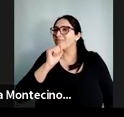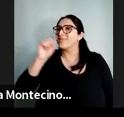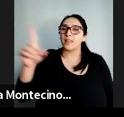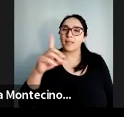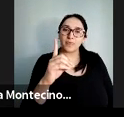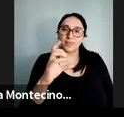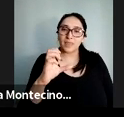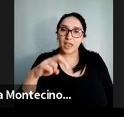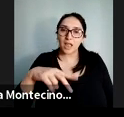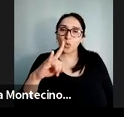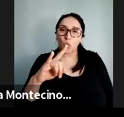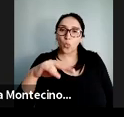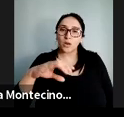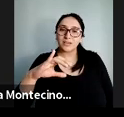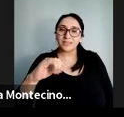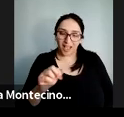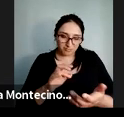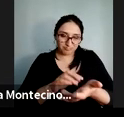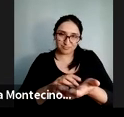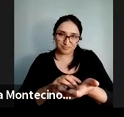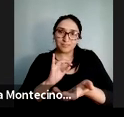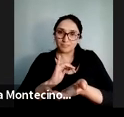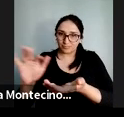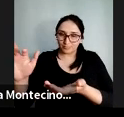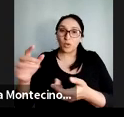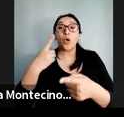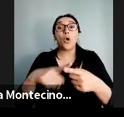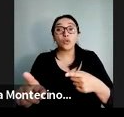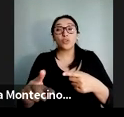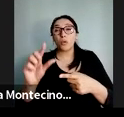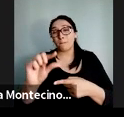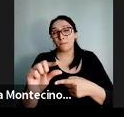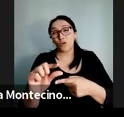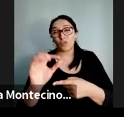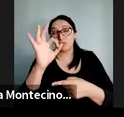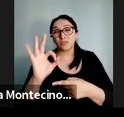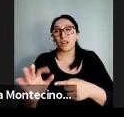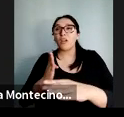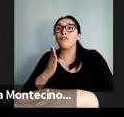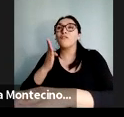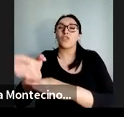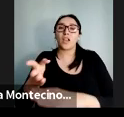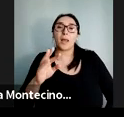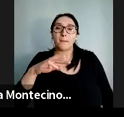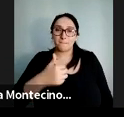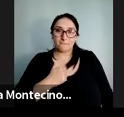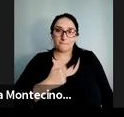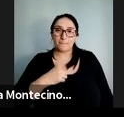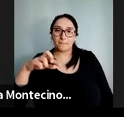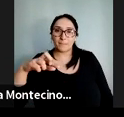a PDI, Carabineros o Fiscalía. Lamentablemente con una respuesta muy negativa de las autoridades